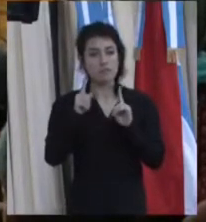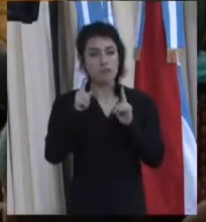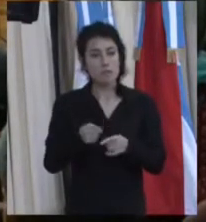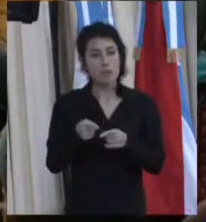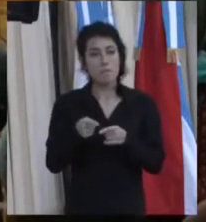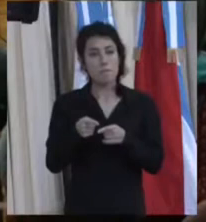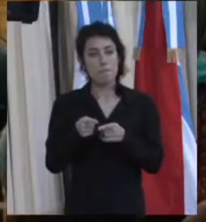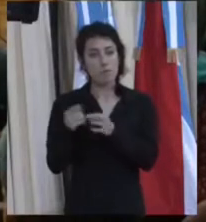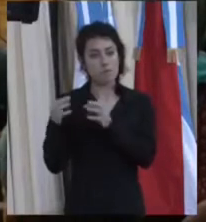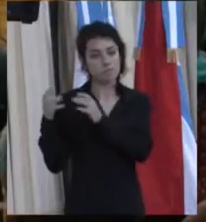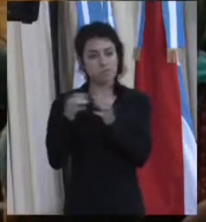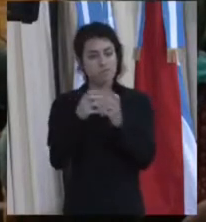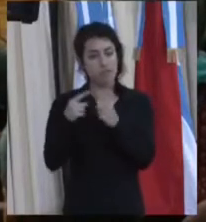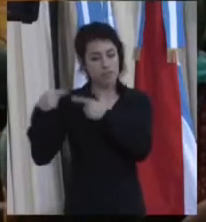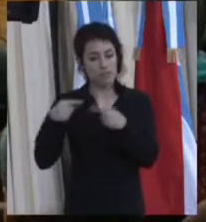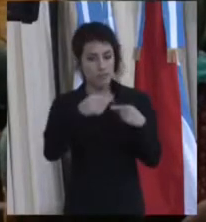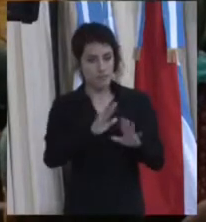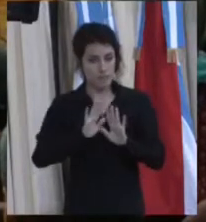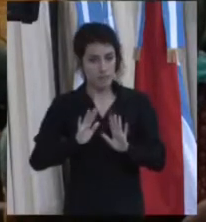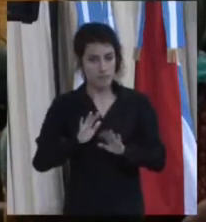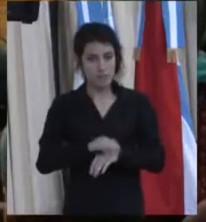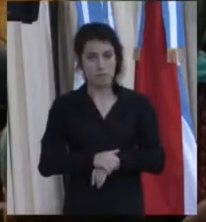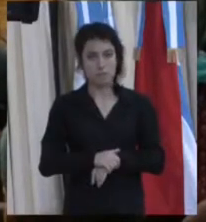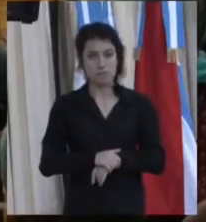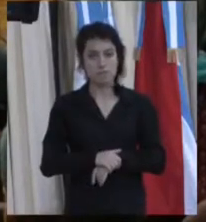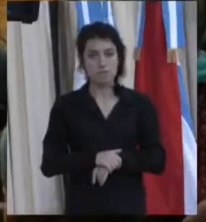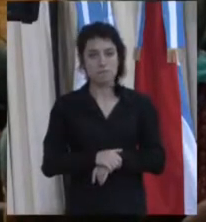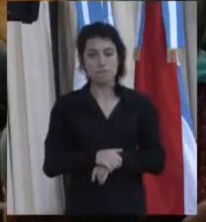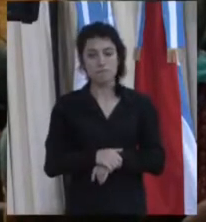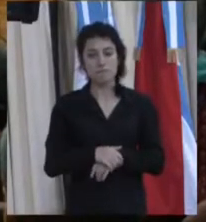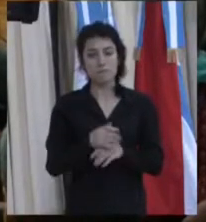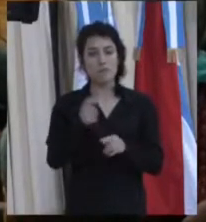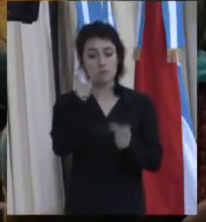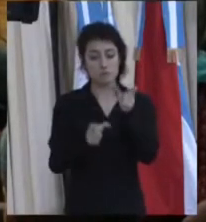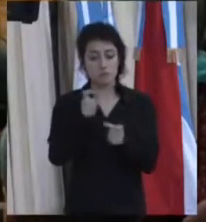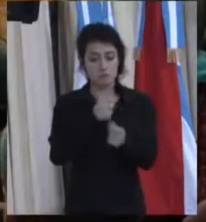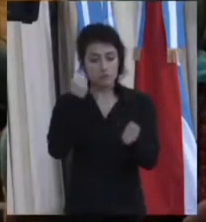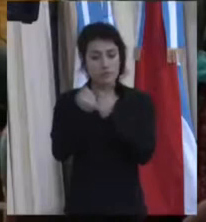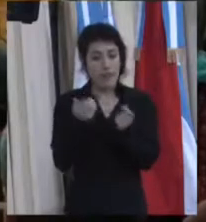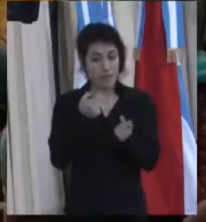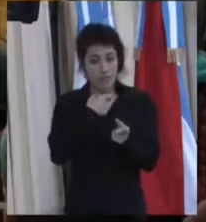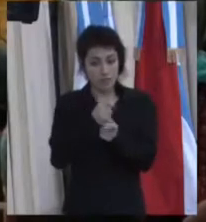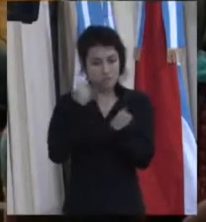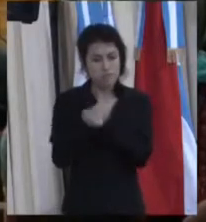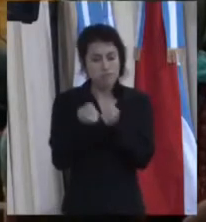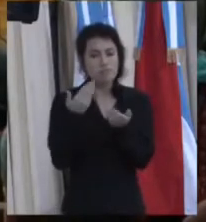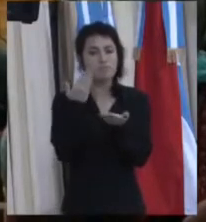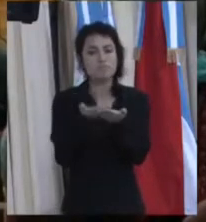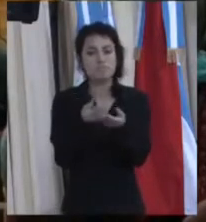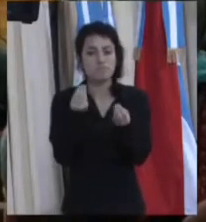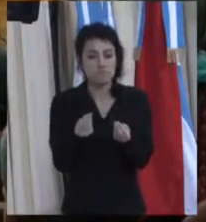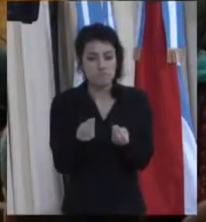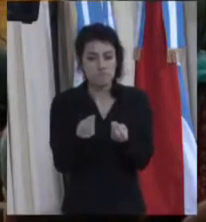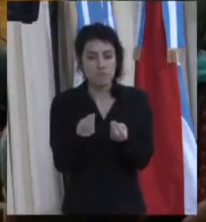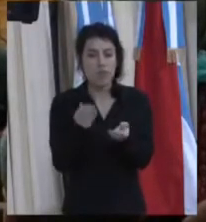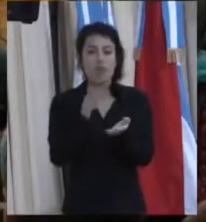proclamas totalmente diversas. Pero lo cierto es que los reformistas en aquel momento plantearon